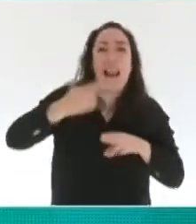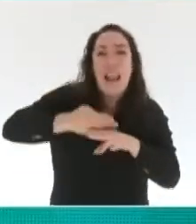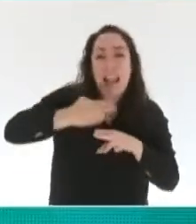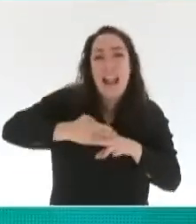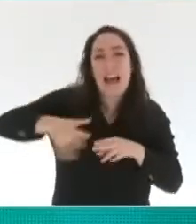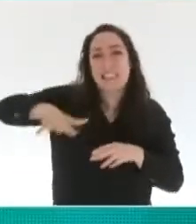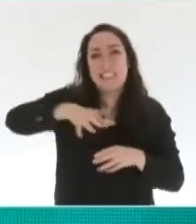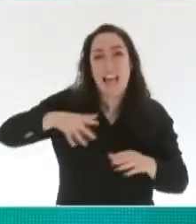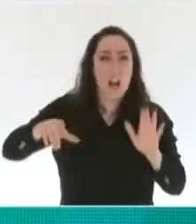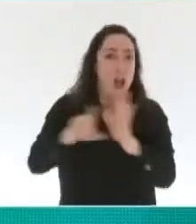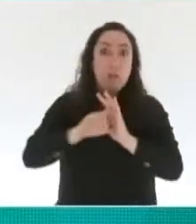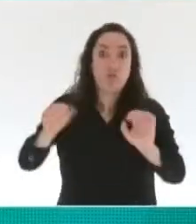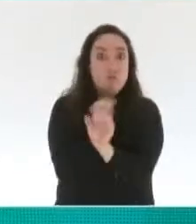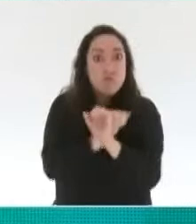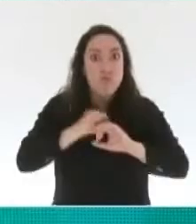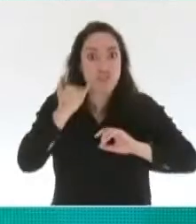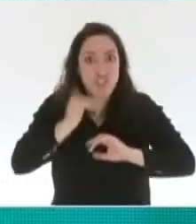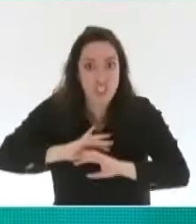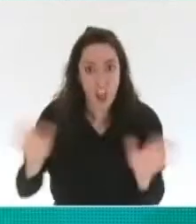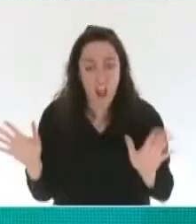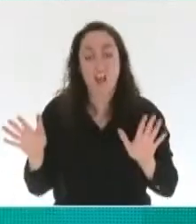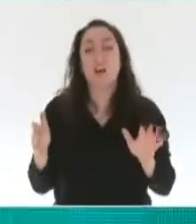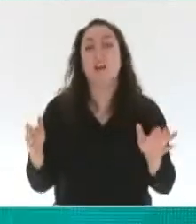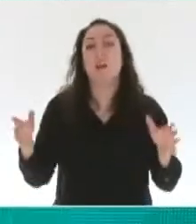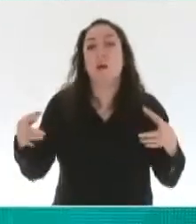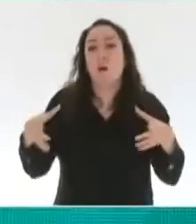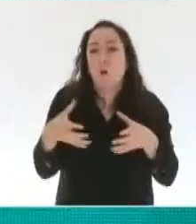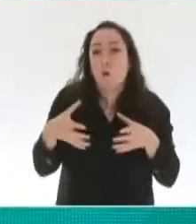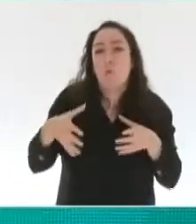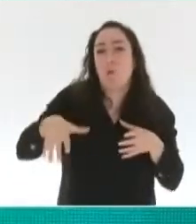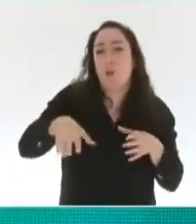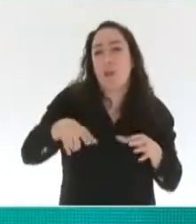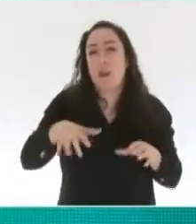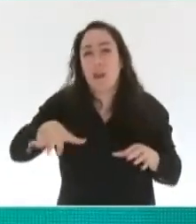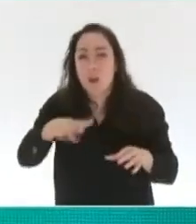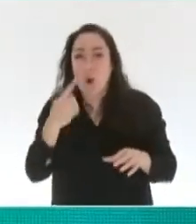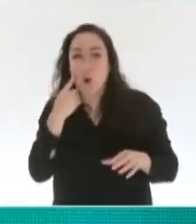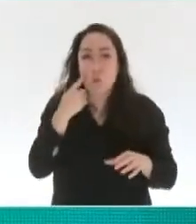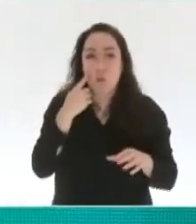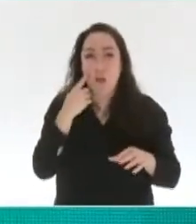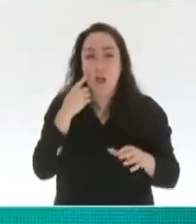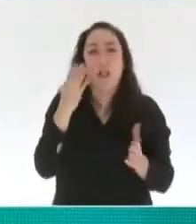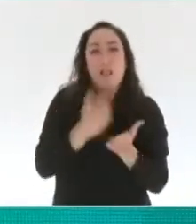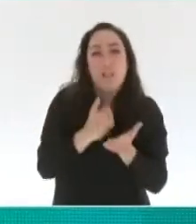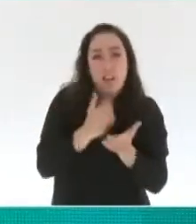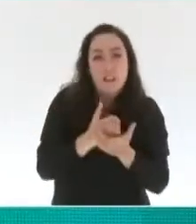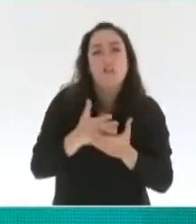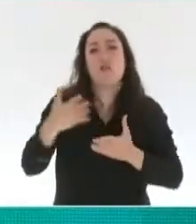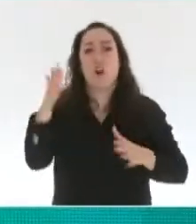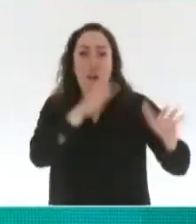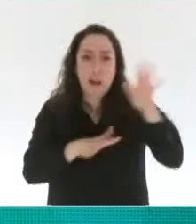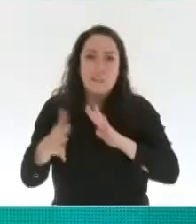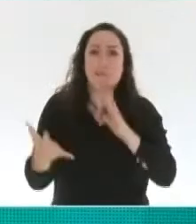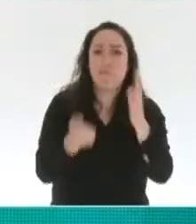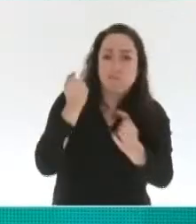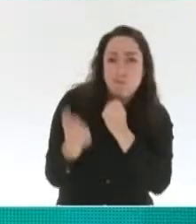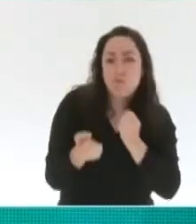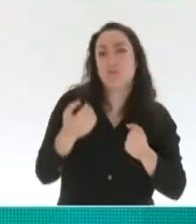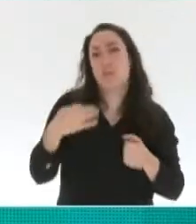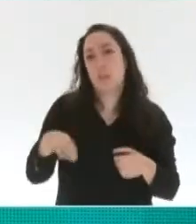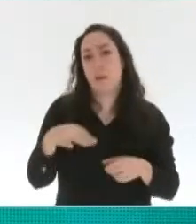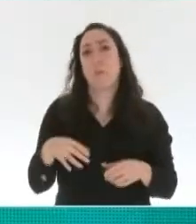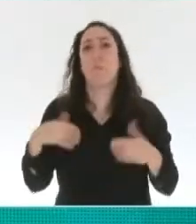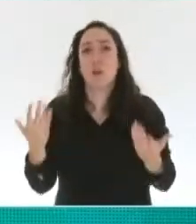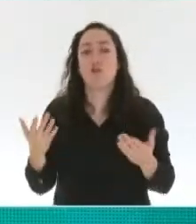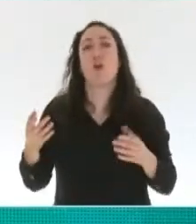caen en la idea de que la de la junta comunal salen sus derechos se consiguen en la lucha Y en la organización Así que reivindicar a